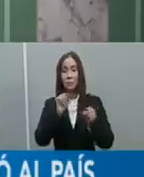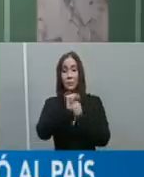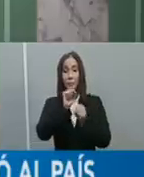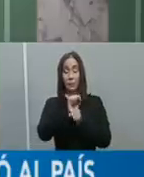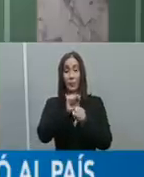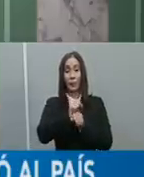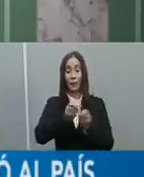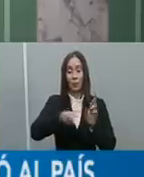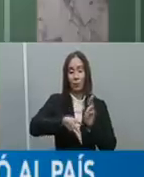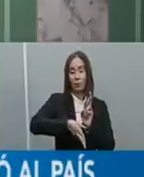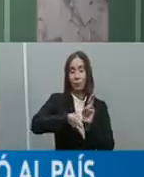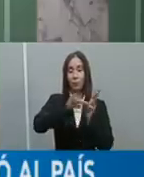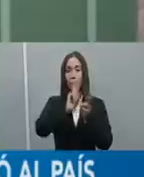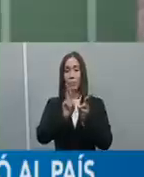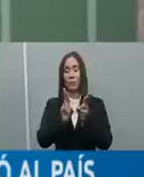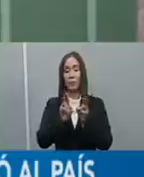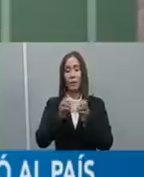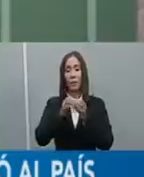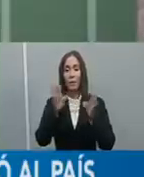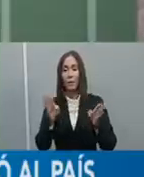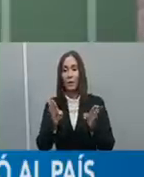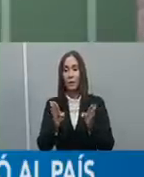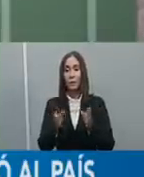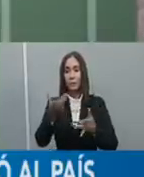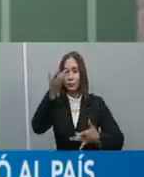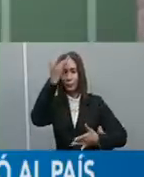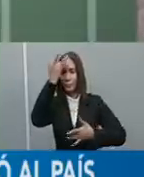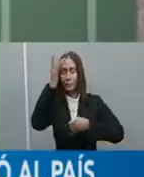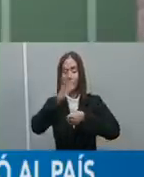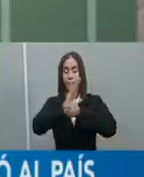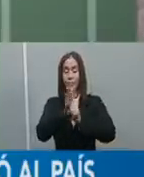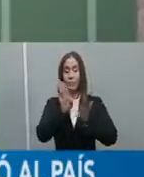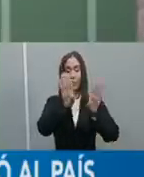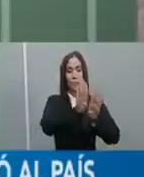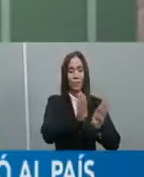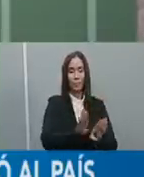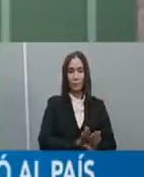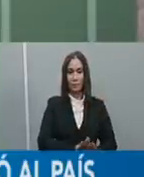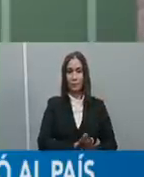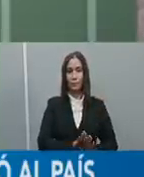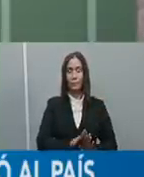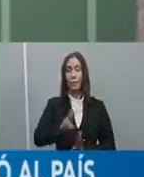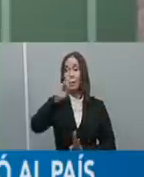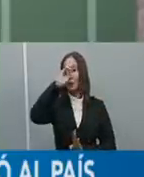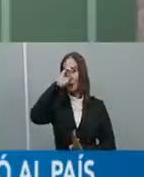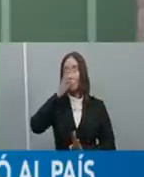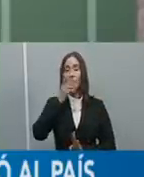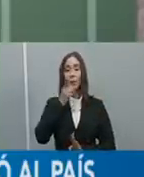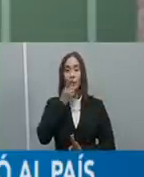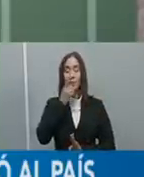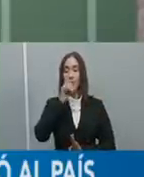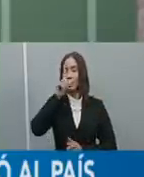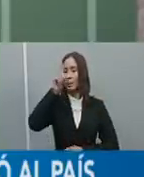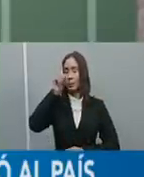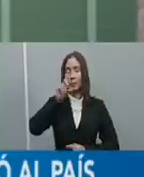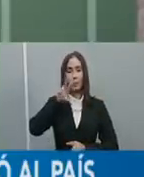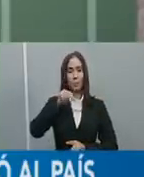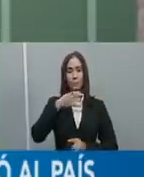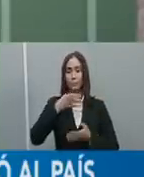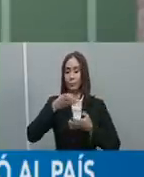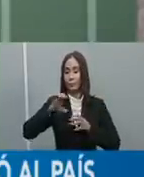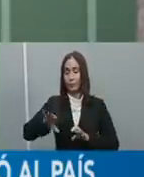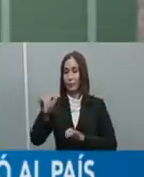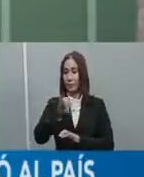programa FASE, también las ayudas económicas y los planes sociales de repartición de comida para que las personas no tengan ningún